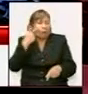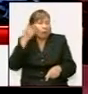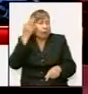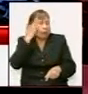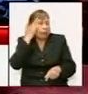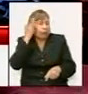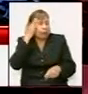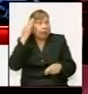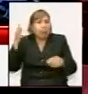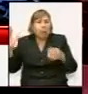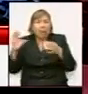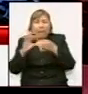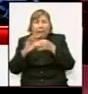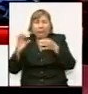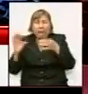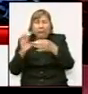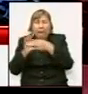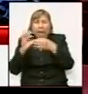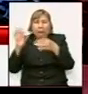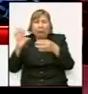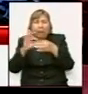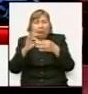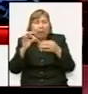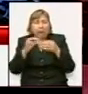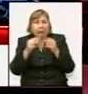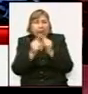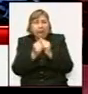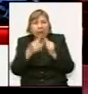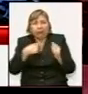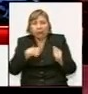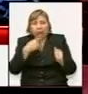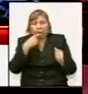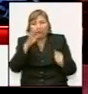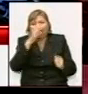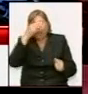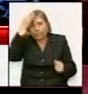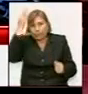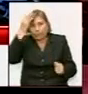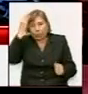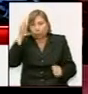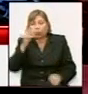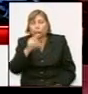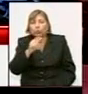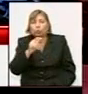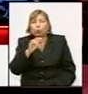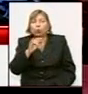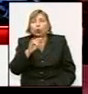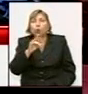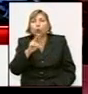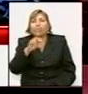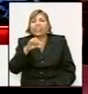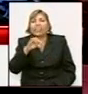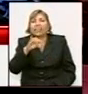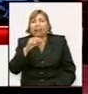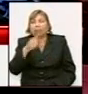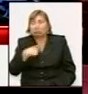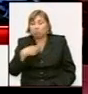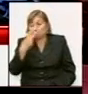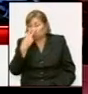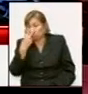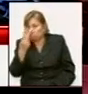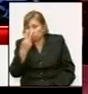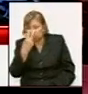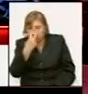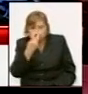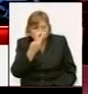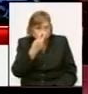con toda la situación. Yo tengo la oportunidad de estar con el congresista Bruce en Turquía. Hemos visto todo el despliegue que hay de las defensas civiles